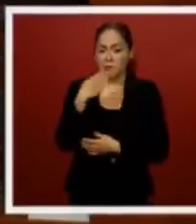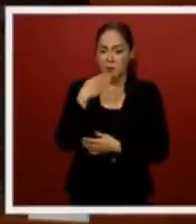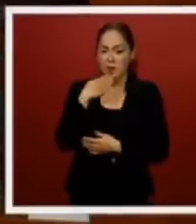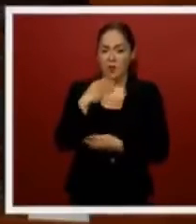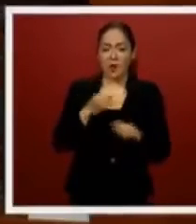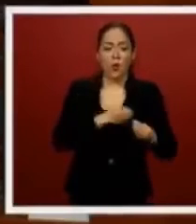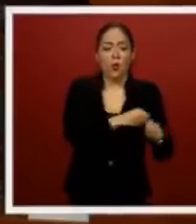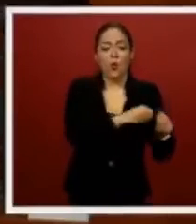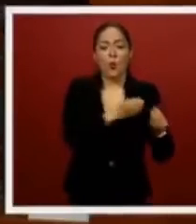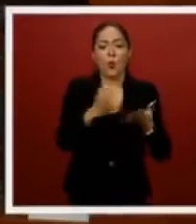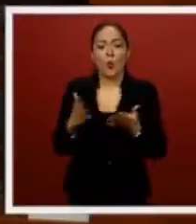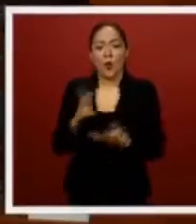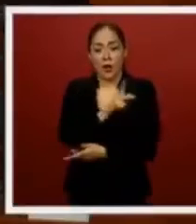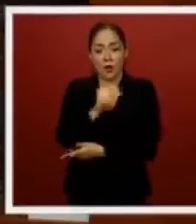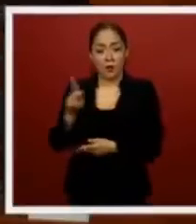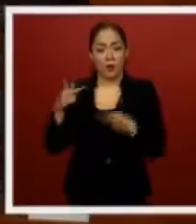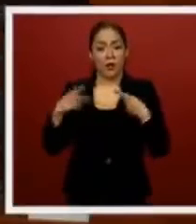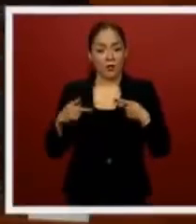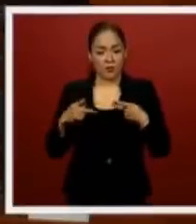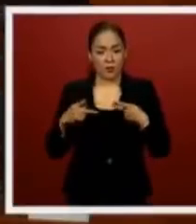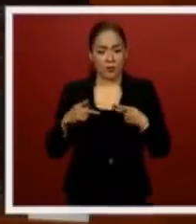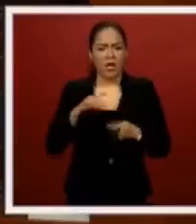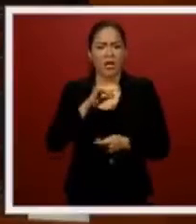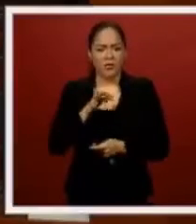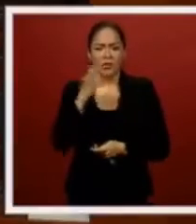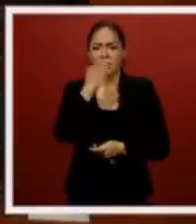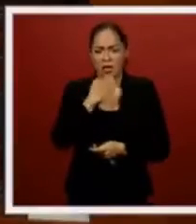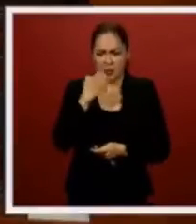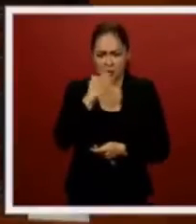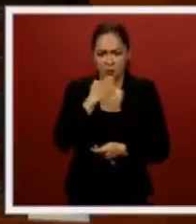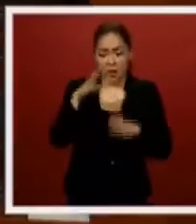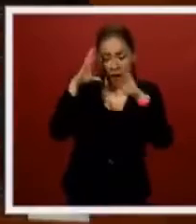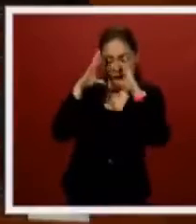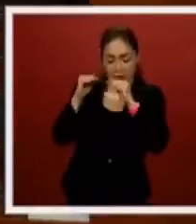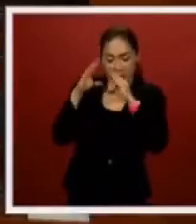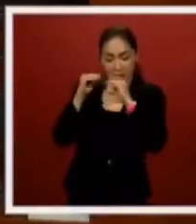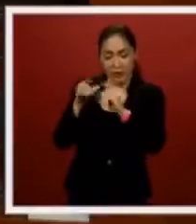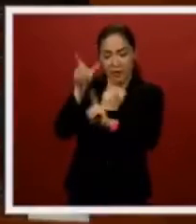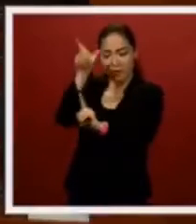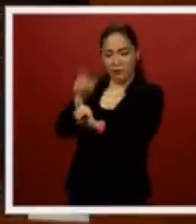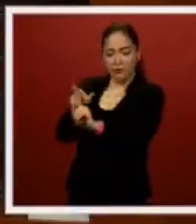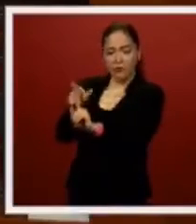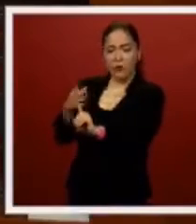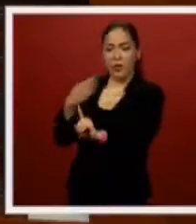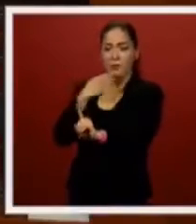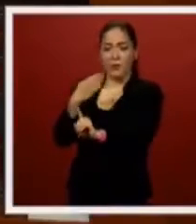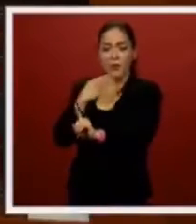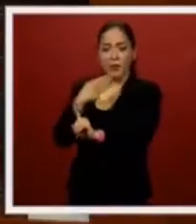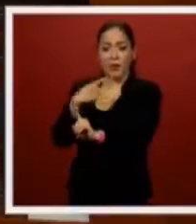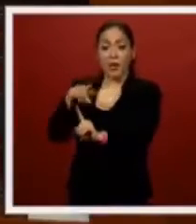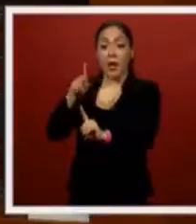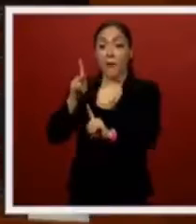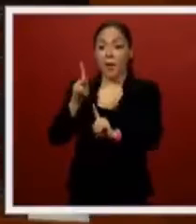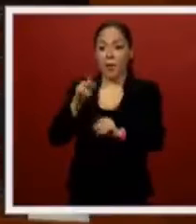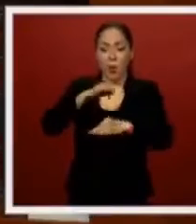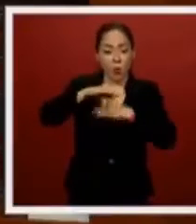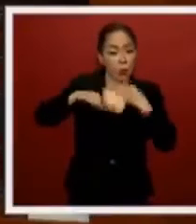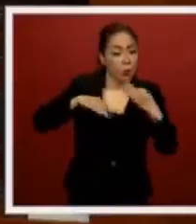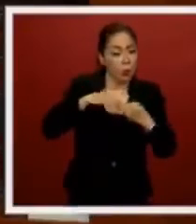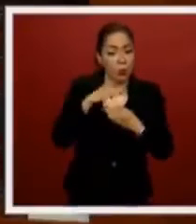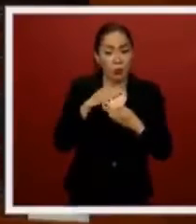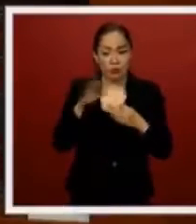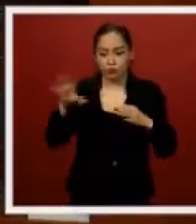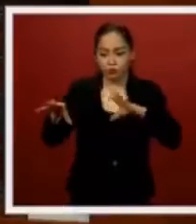tanto no solo le corresponde a la escuela esta formación de ciudadanos y ciudadanas, sino a todas las entes de la